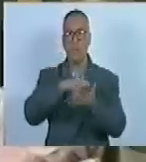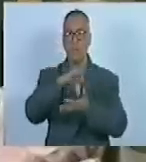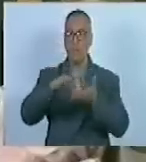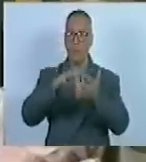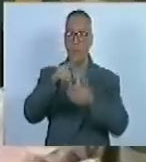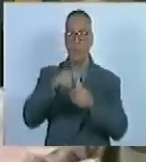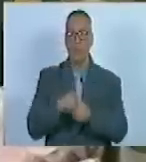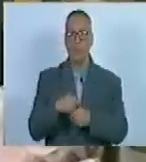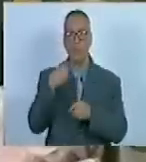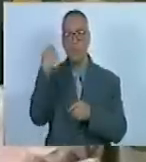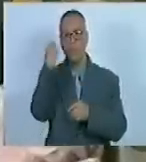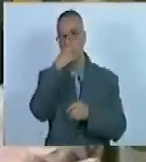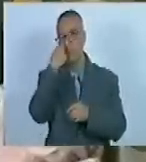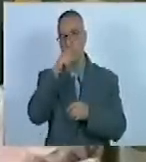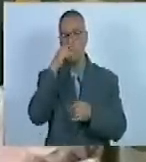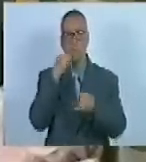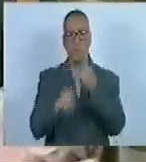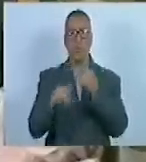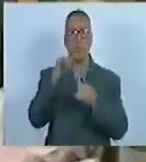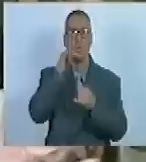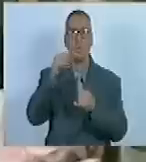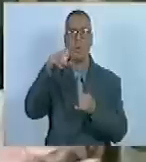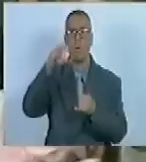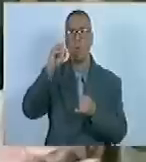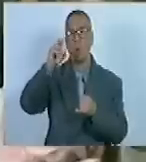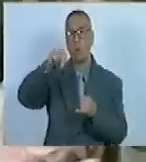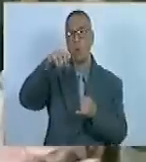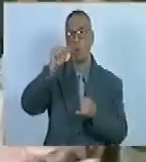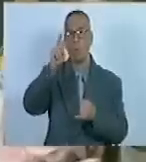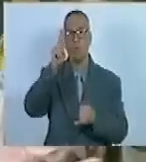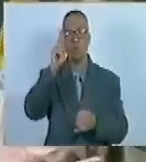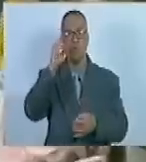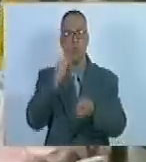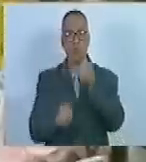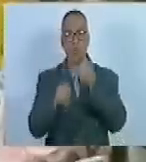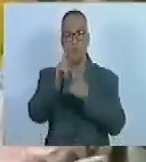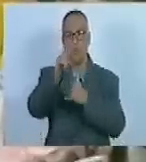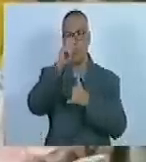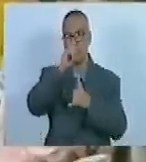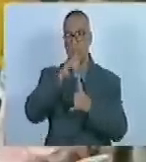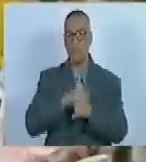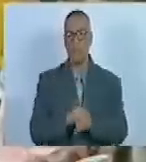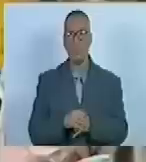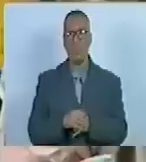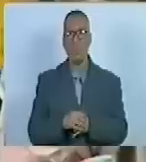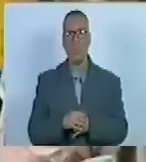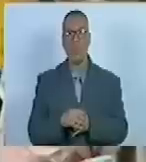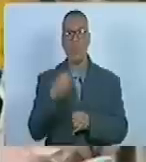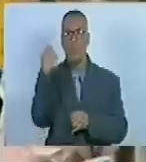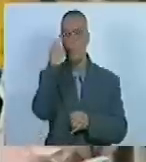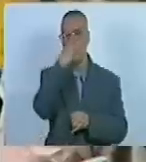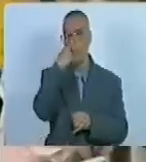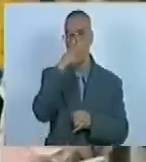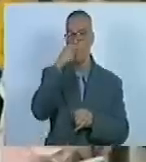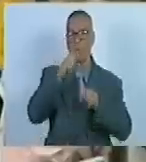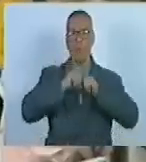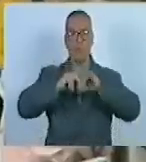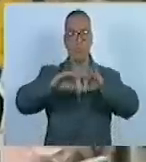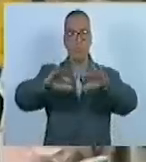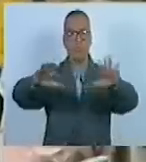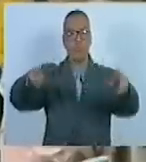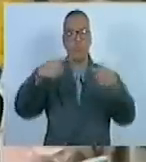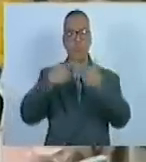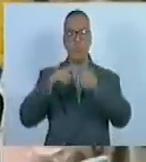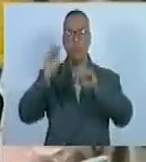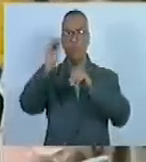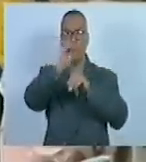visto cómo en el último informe de la ONU, en los últimos 2 años, la droga se ha expandido en distintos